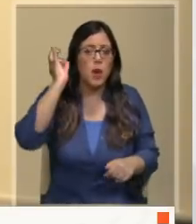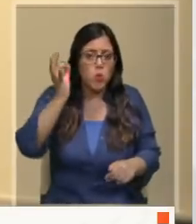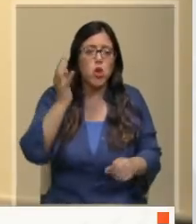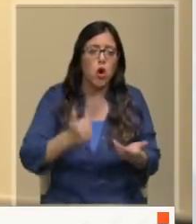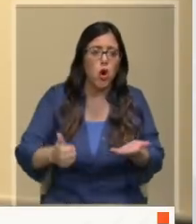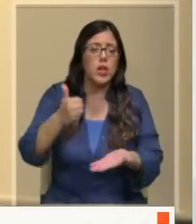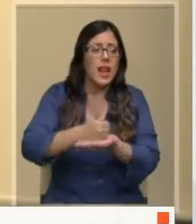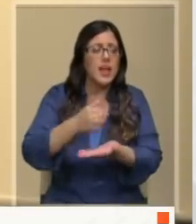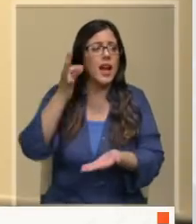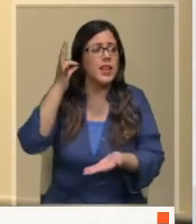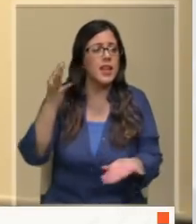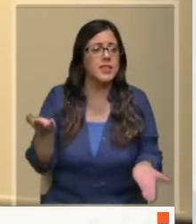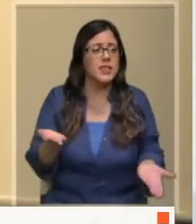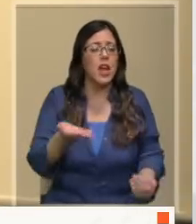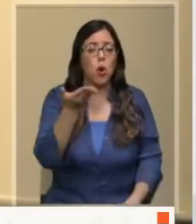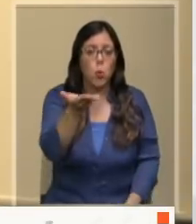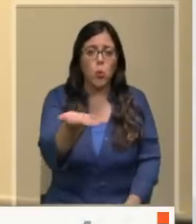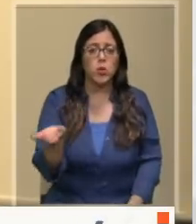usted.